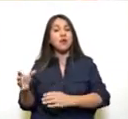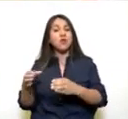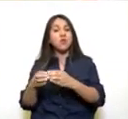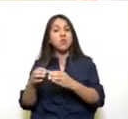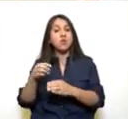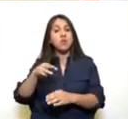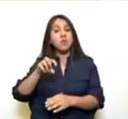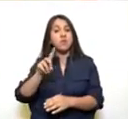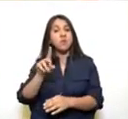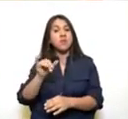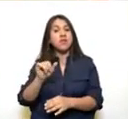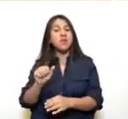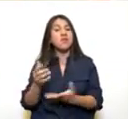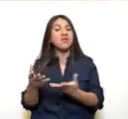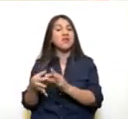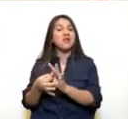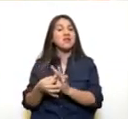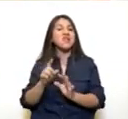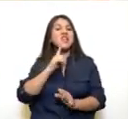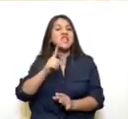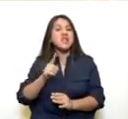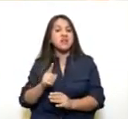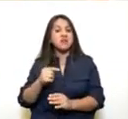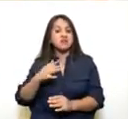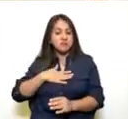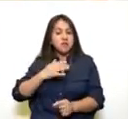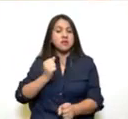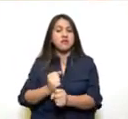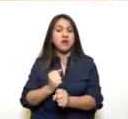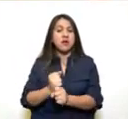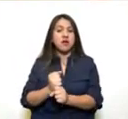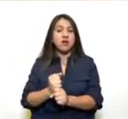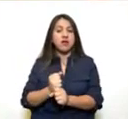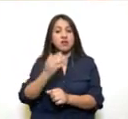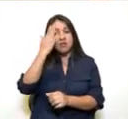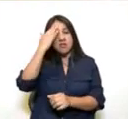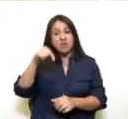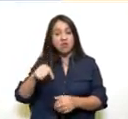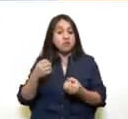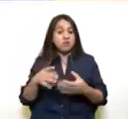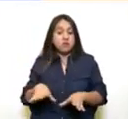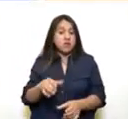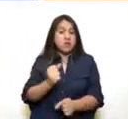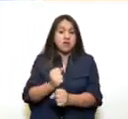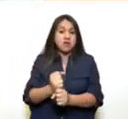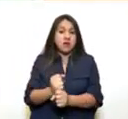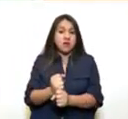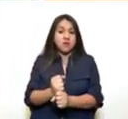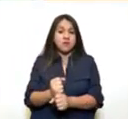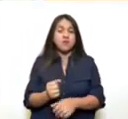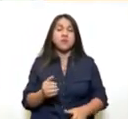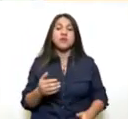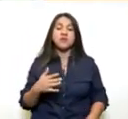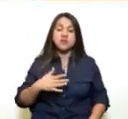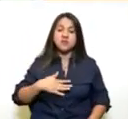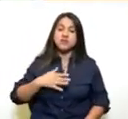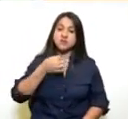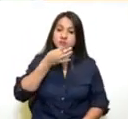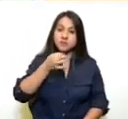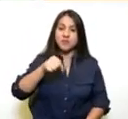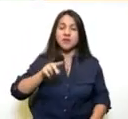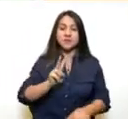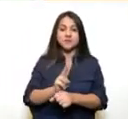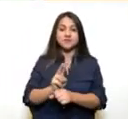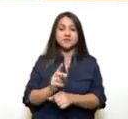media su trabajo y hoy día también lo han perdido estaba partiendo yo sí tanto justamente a este